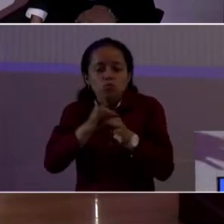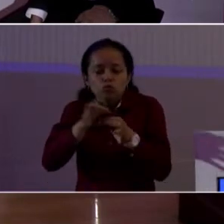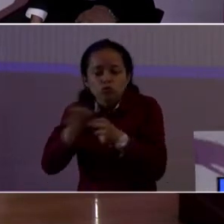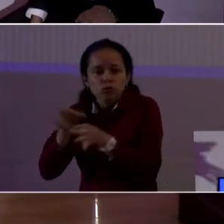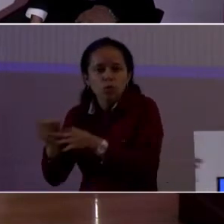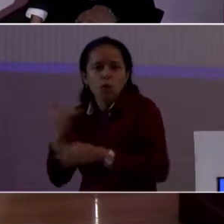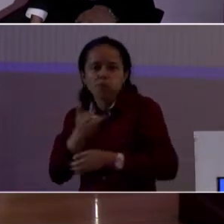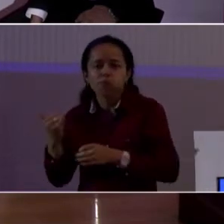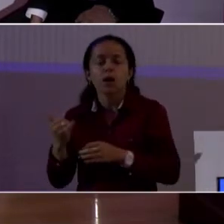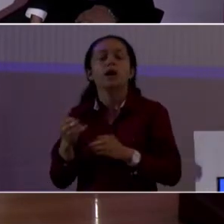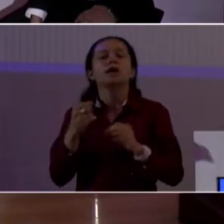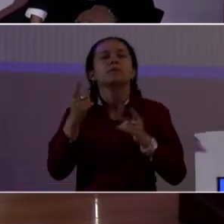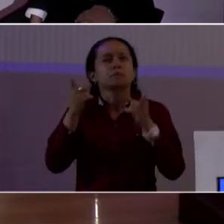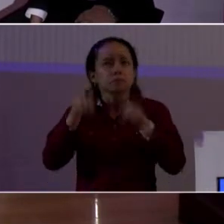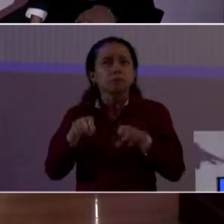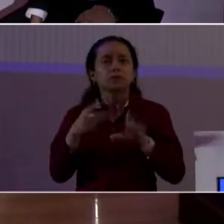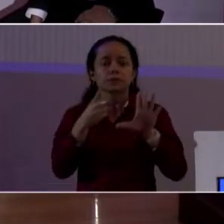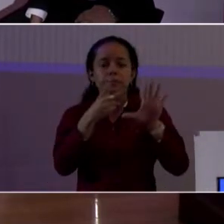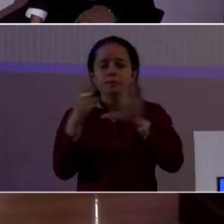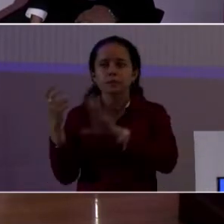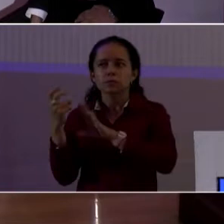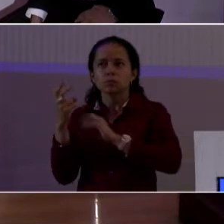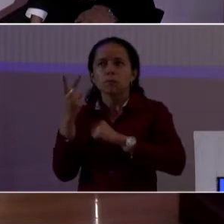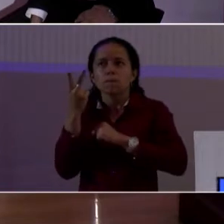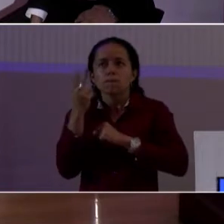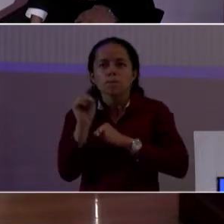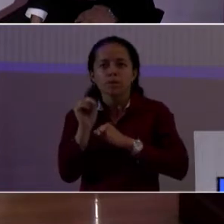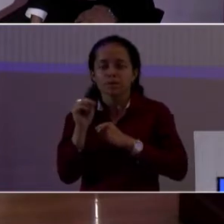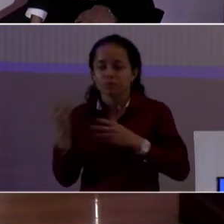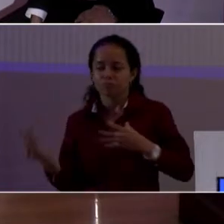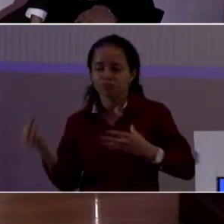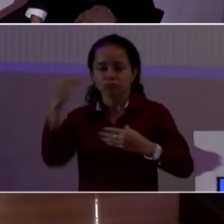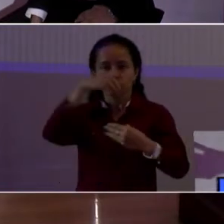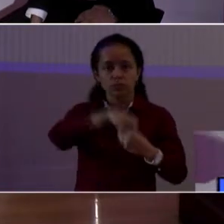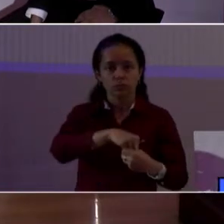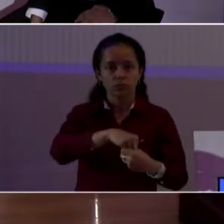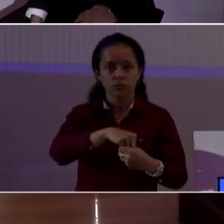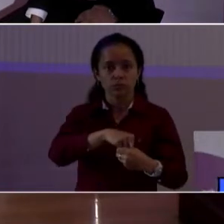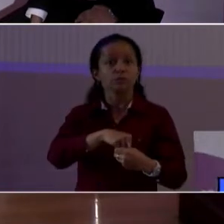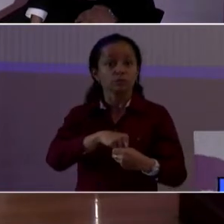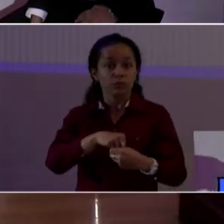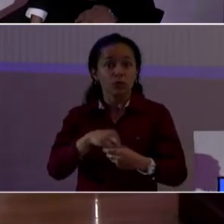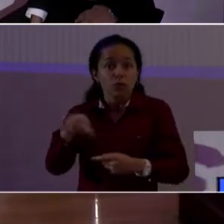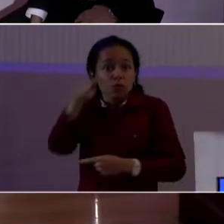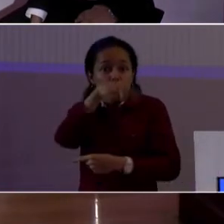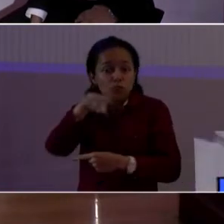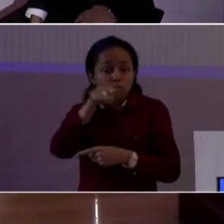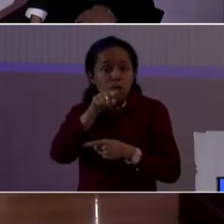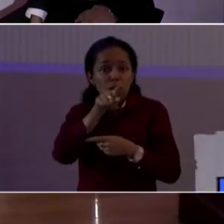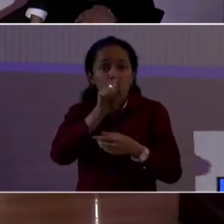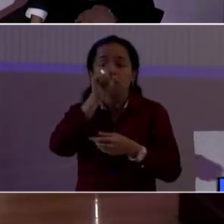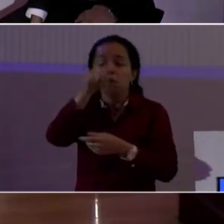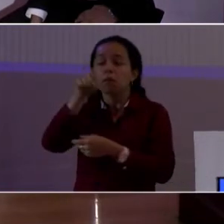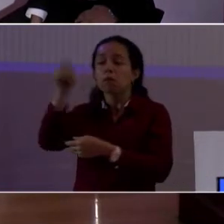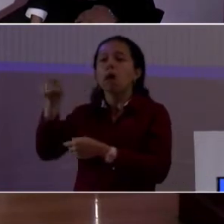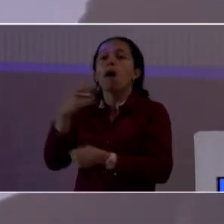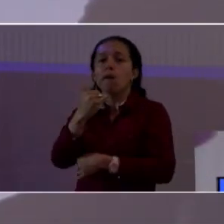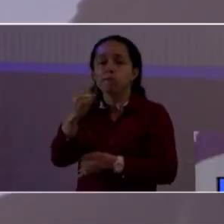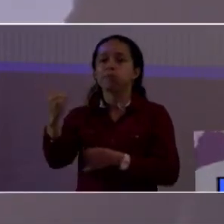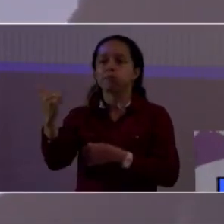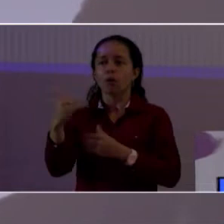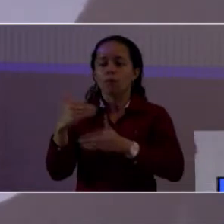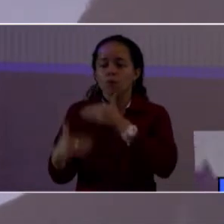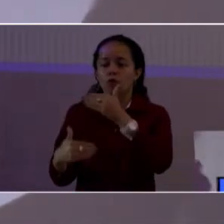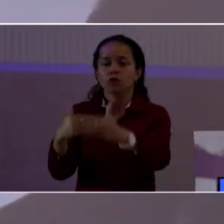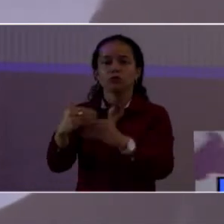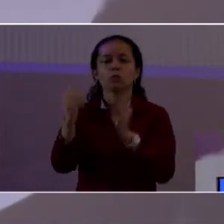en al menos 720 de reintegración. Entonces, donde ustedes vayan, siempre van a encontrar procesos